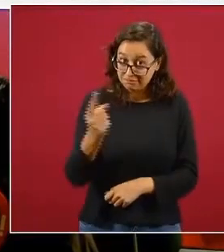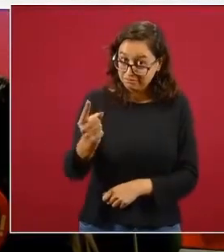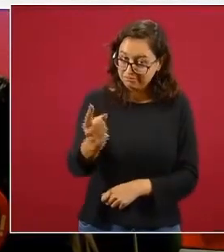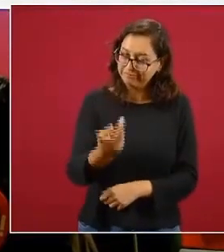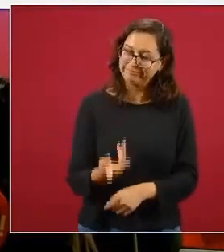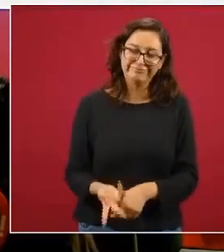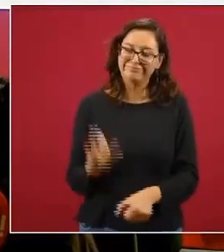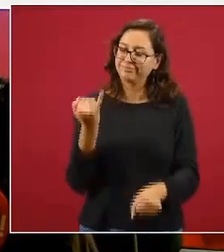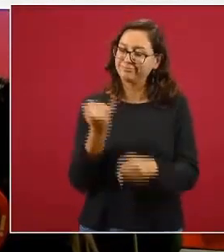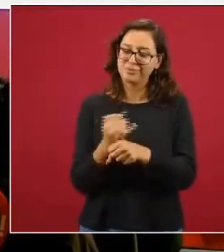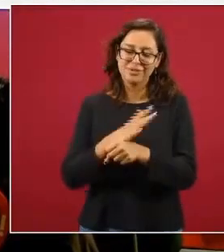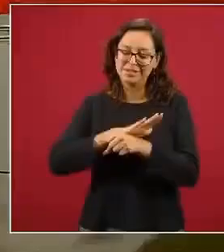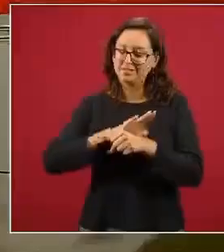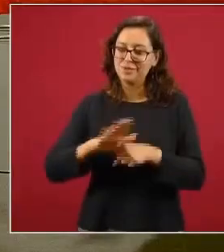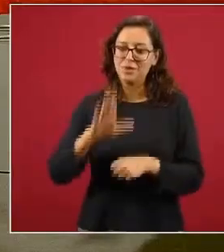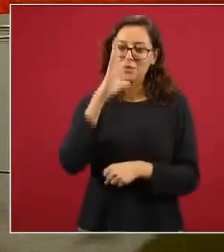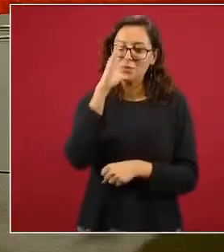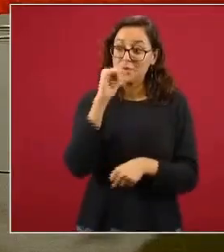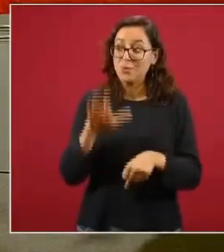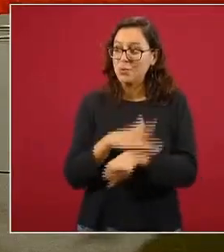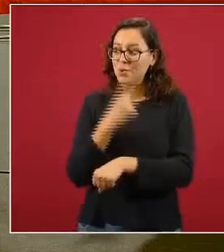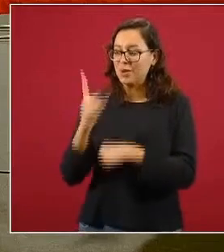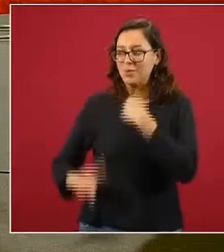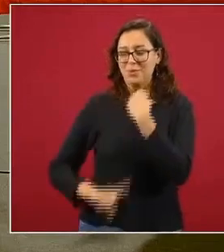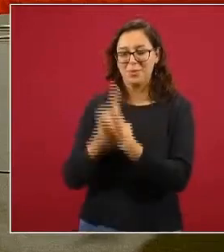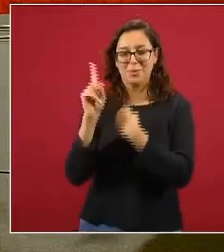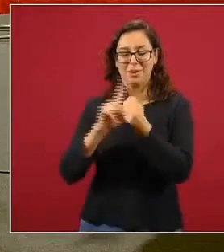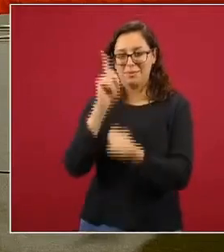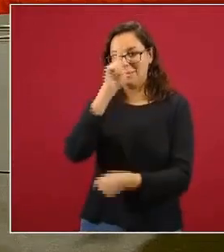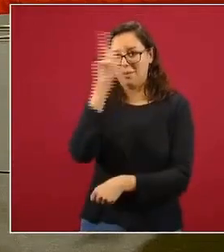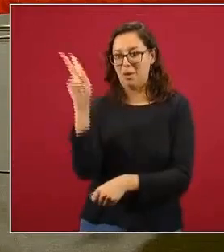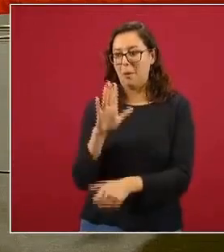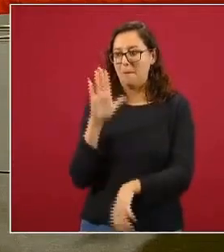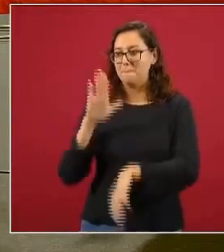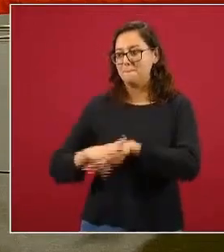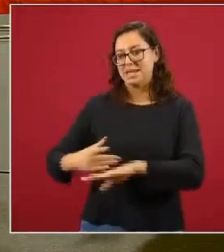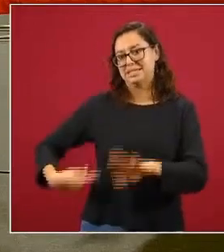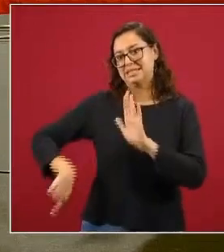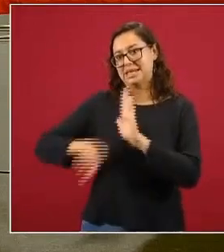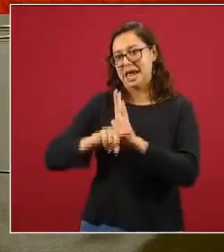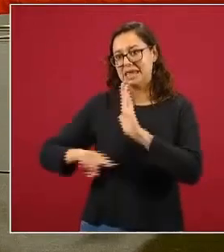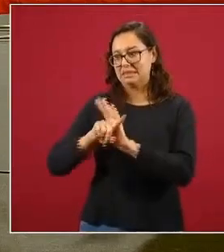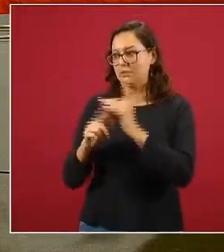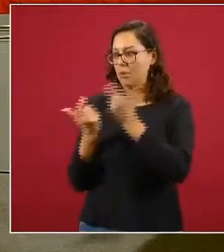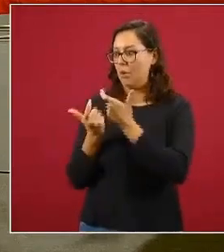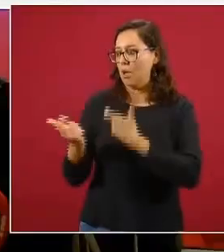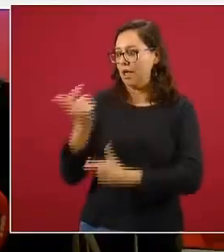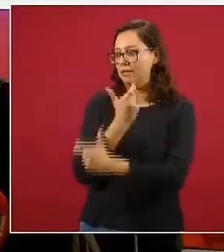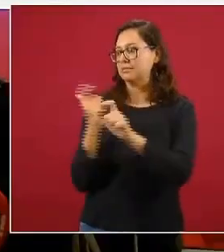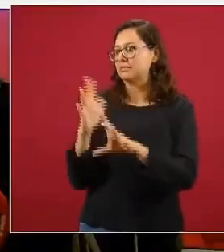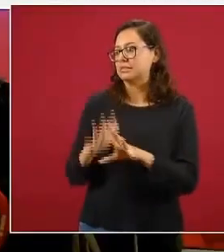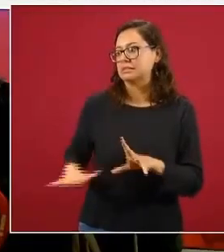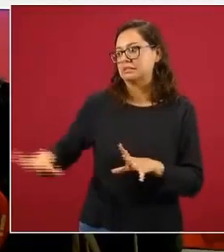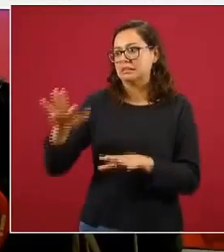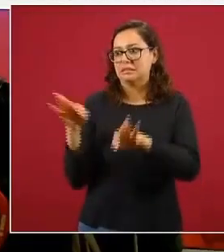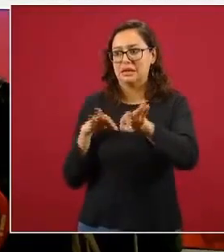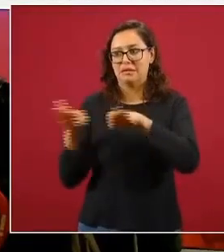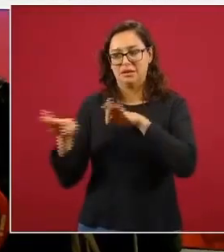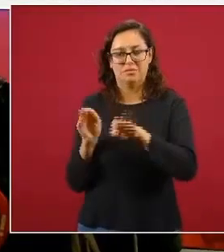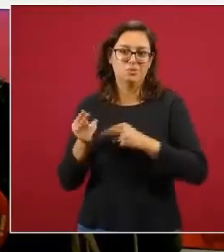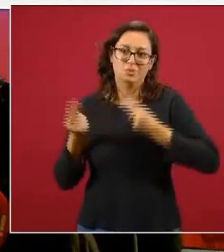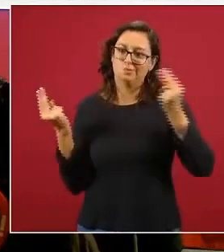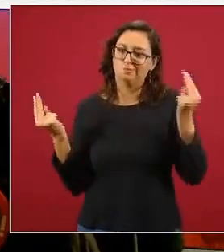hemos comentado, eso tiene múltiples consecuencias negativas sobre la economía, sobre la sociedad y sobre el empleo.